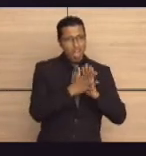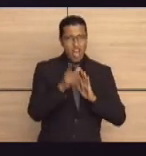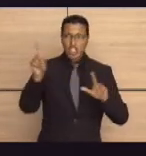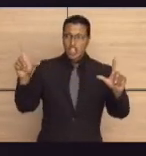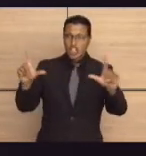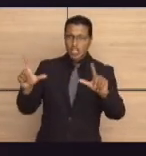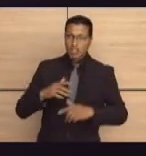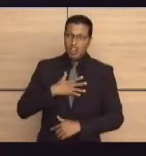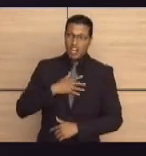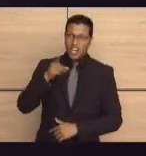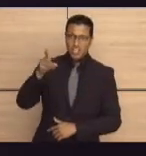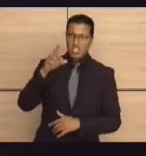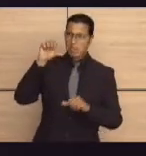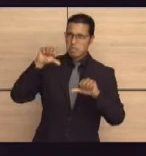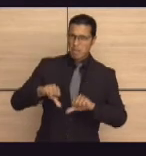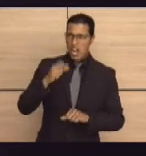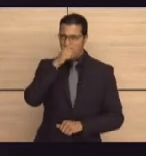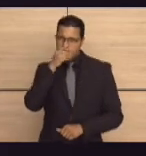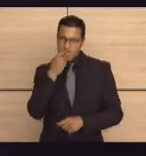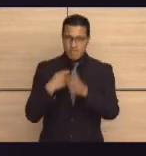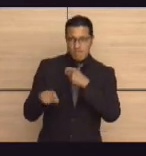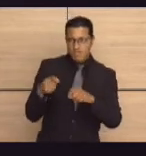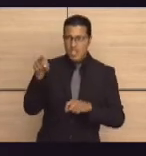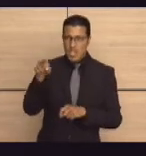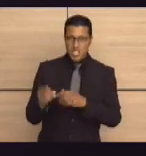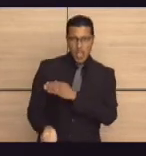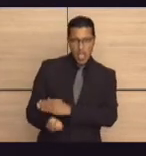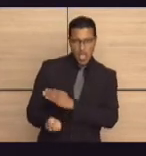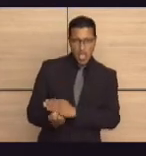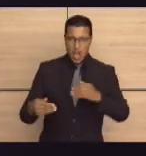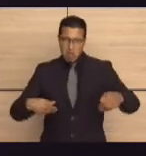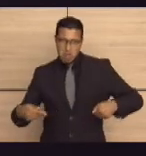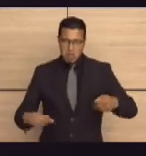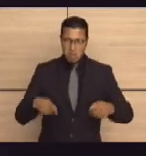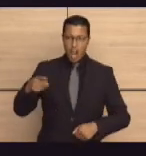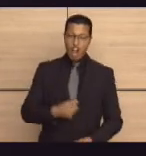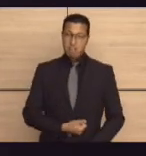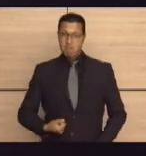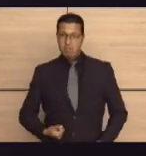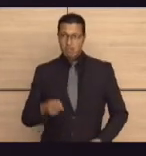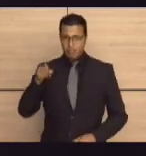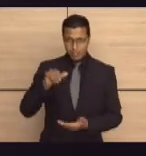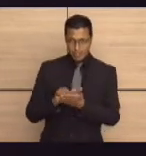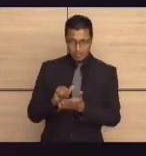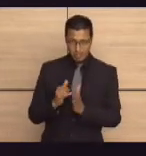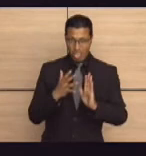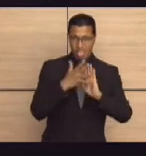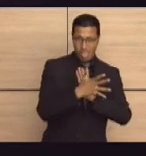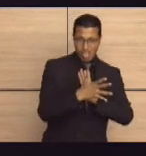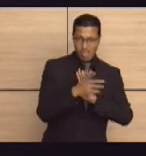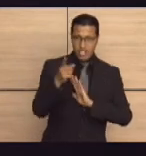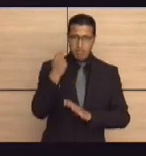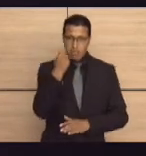que glorifican a los malos, a los patrones, a los tramposos, a los violentos, a los machos? ¿Es el relato exclusivo de hacer